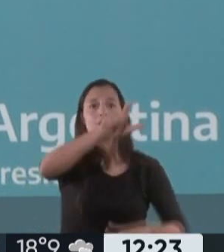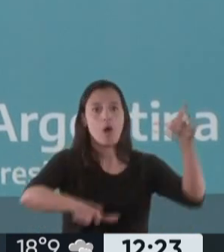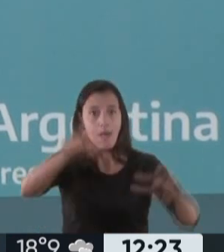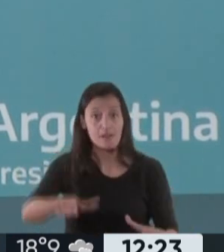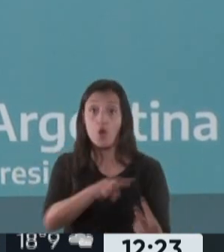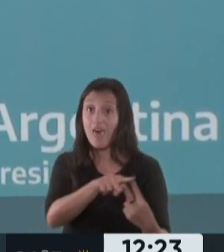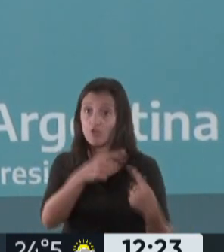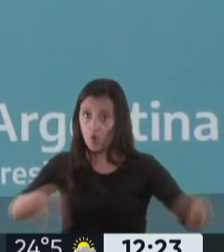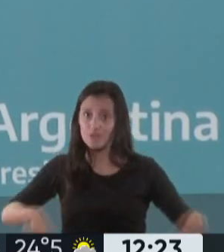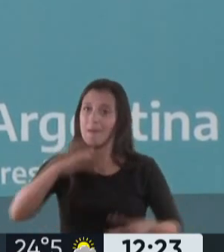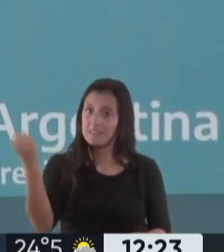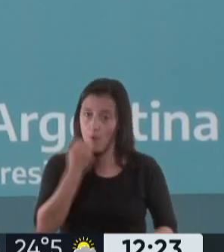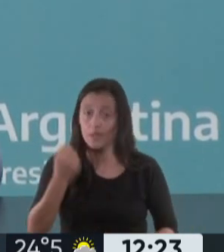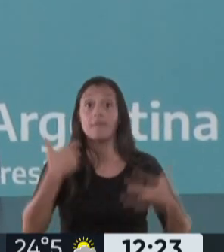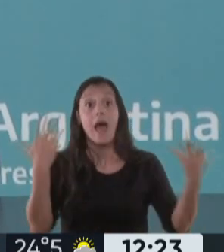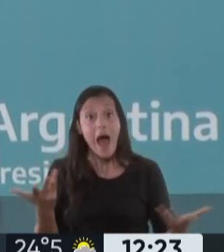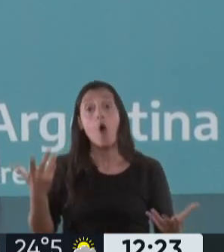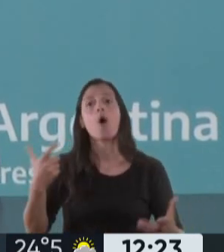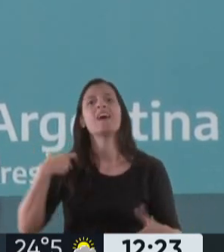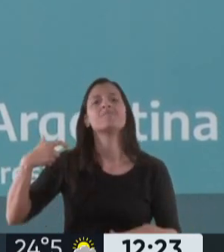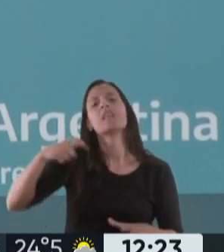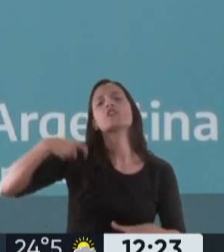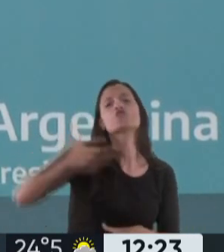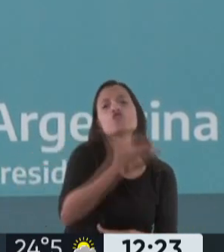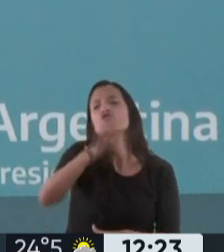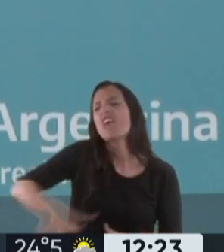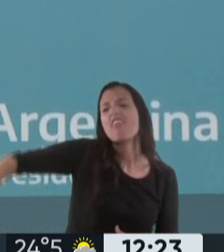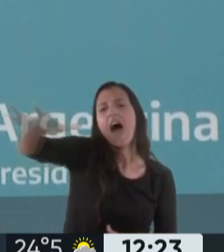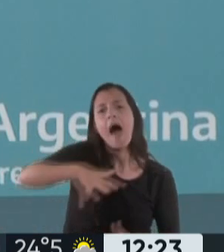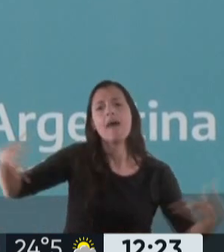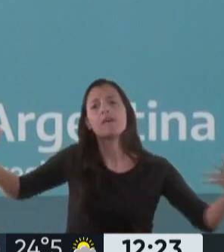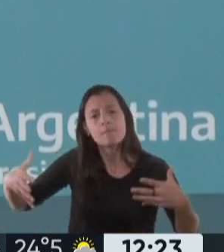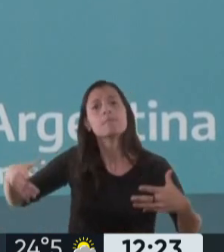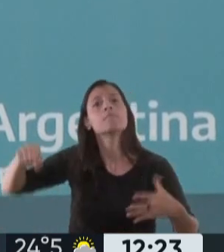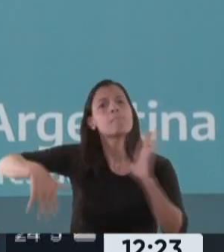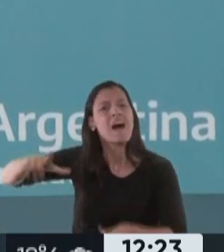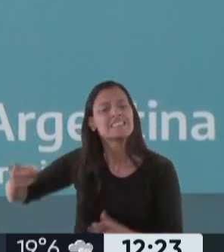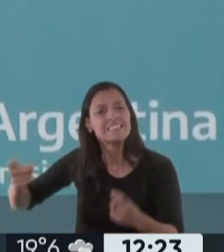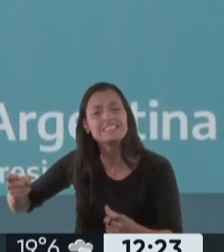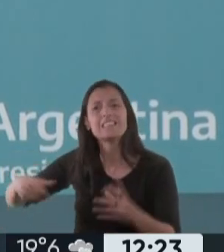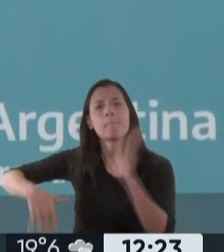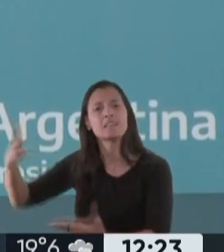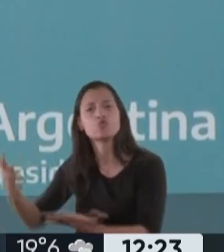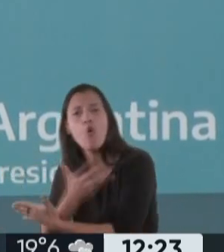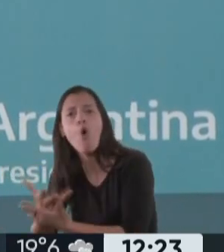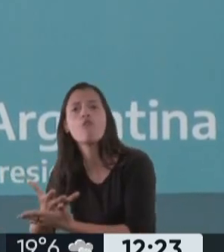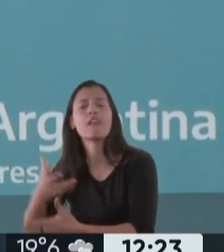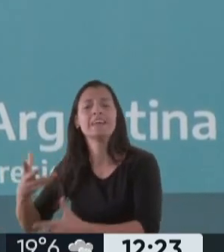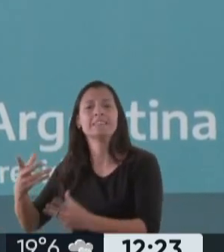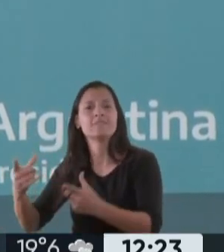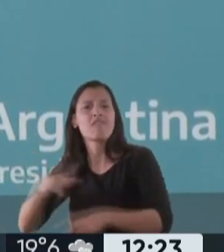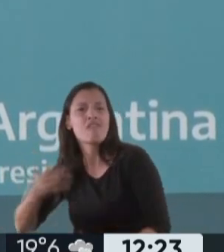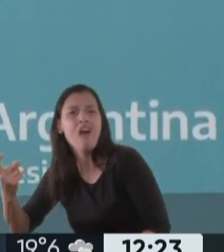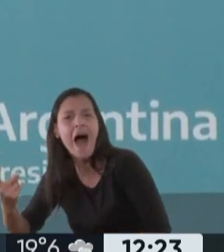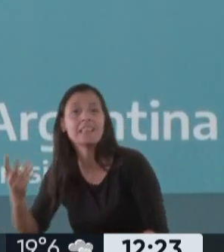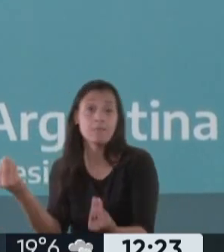estos dos denominadores comunes. Ahora, al resto de la población, a esa población vulnerable, a esa población que no tiene lo básico, que